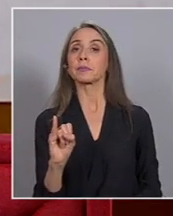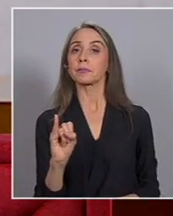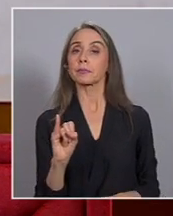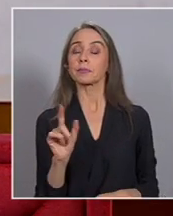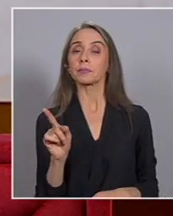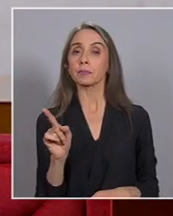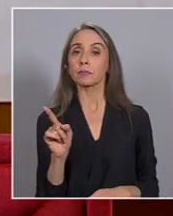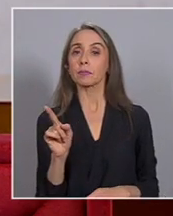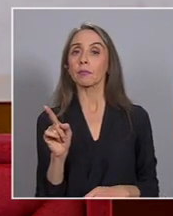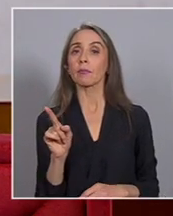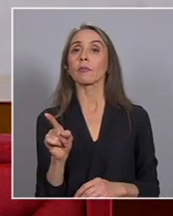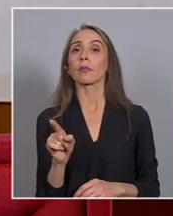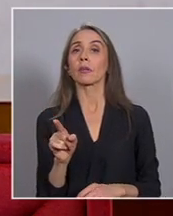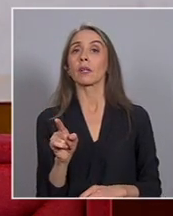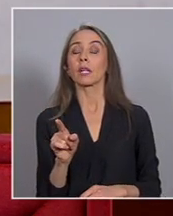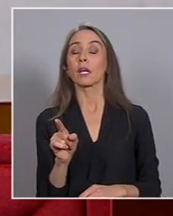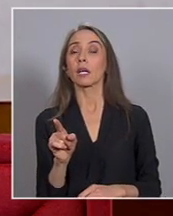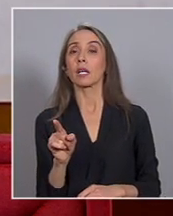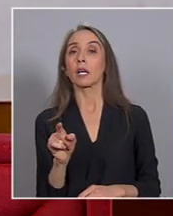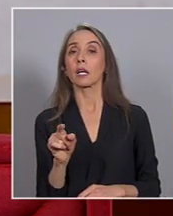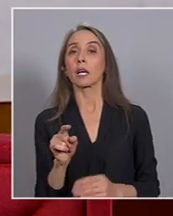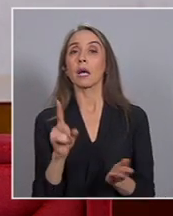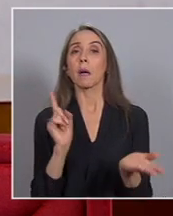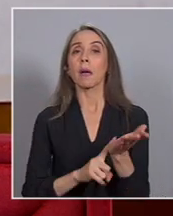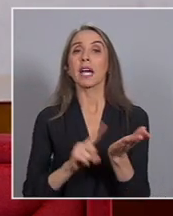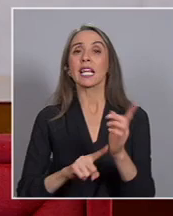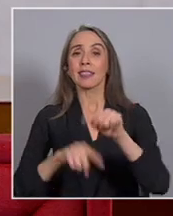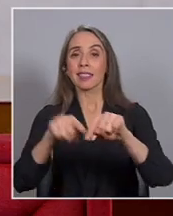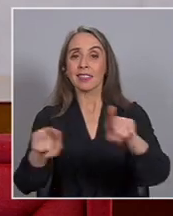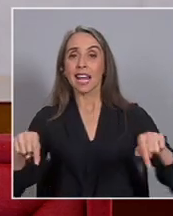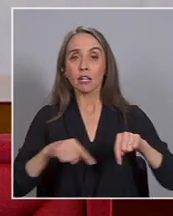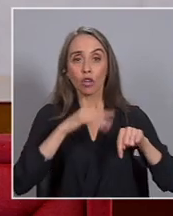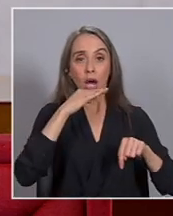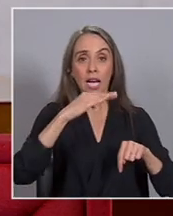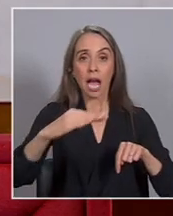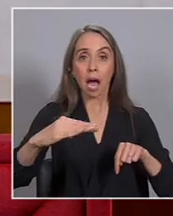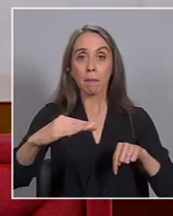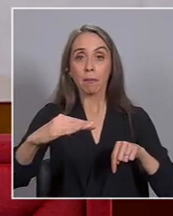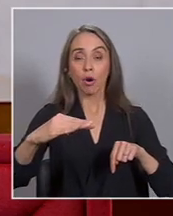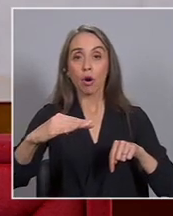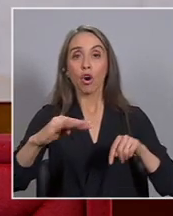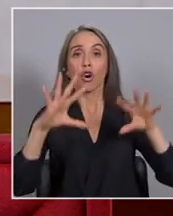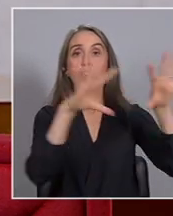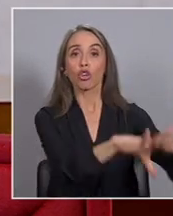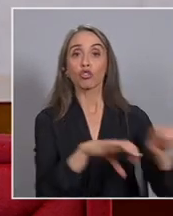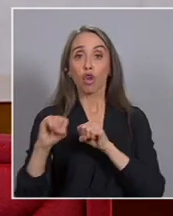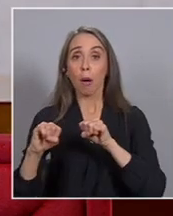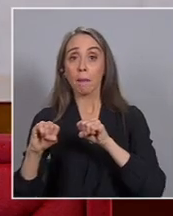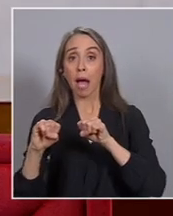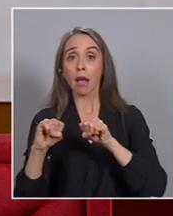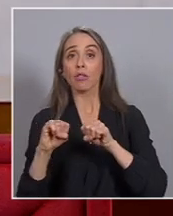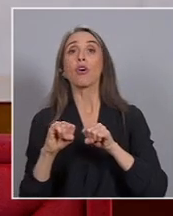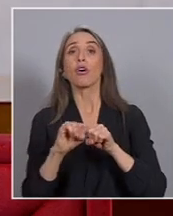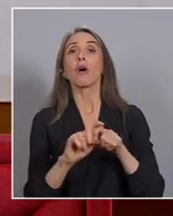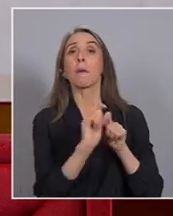que se condonen las contribuciones de los predios que están en estado de usurpación.